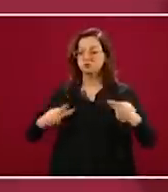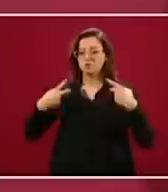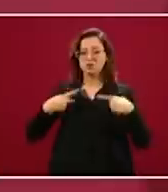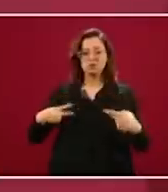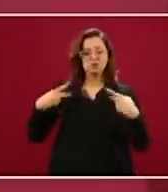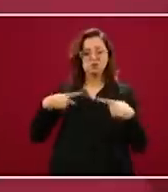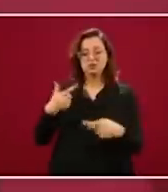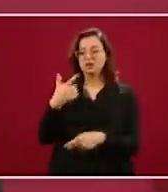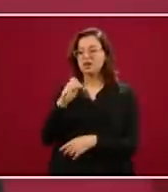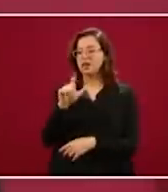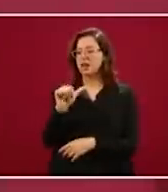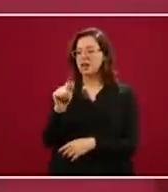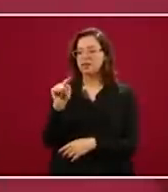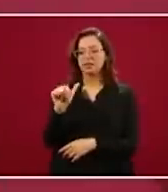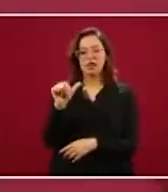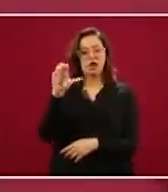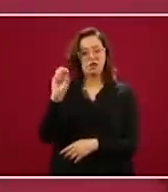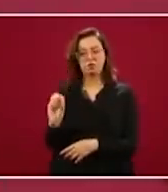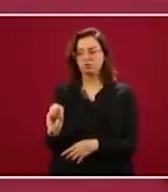que